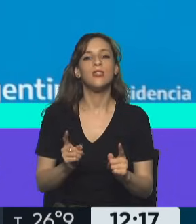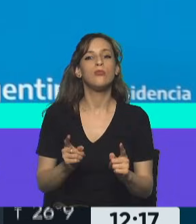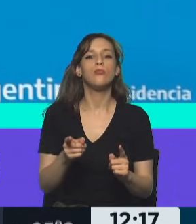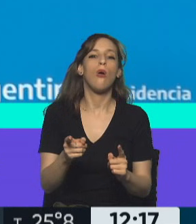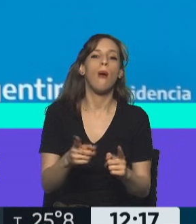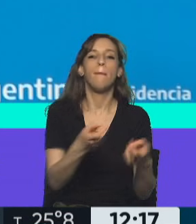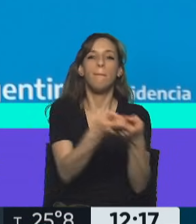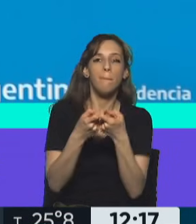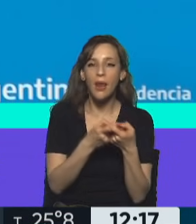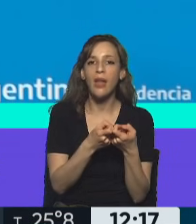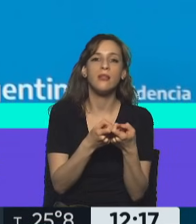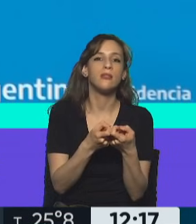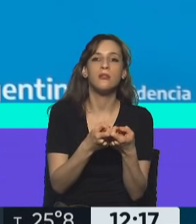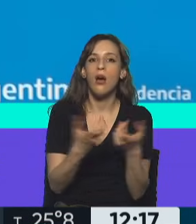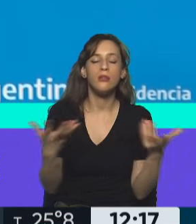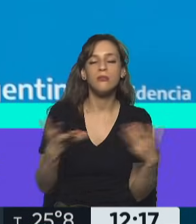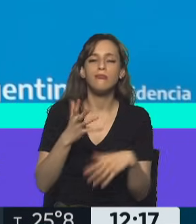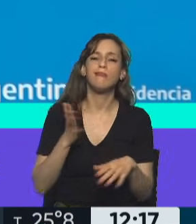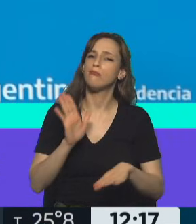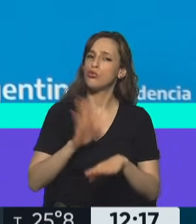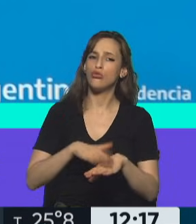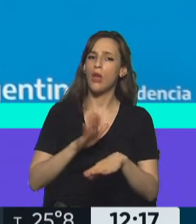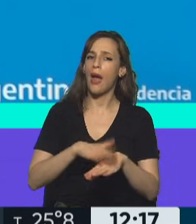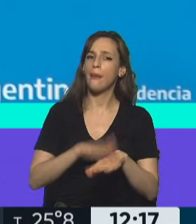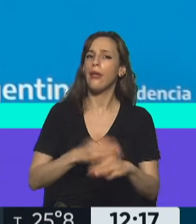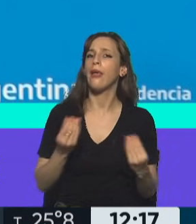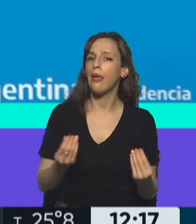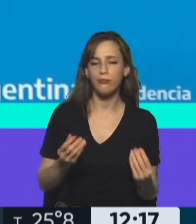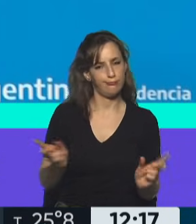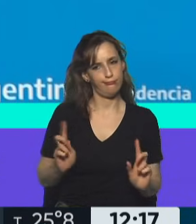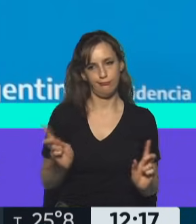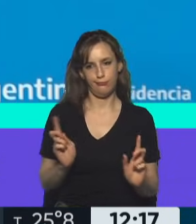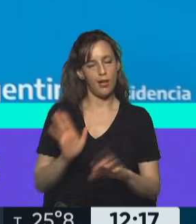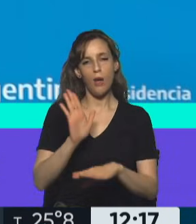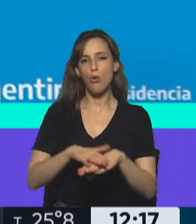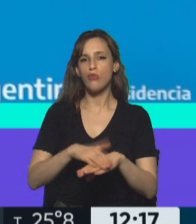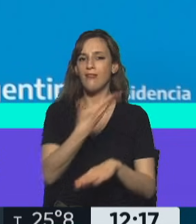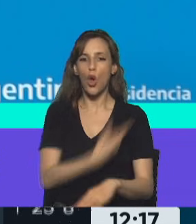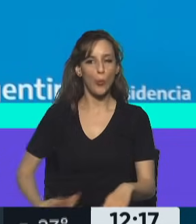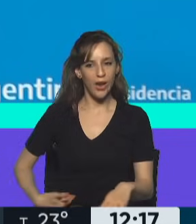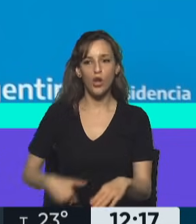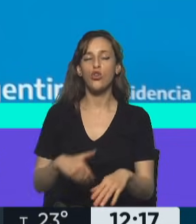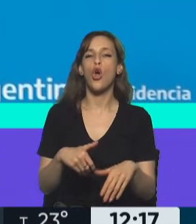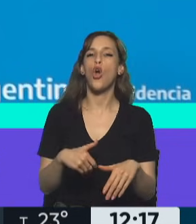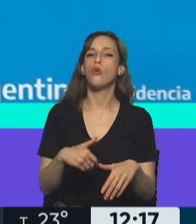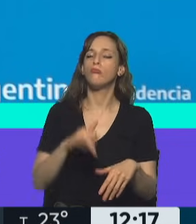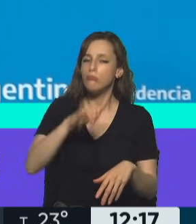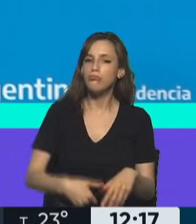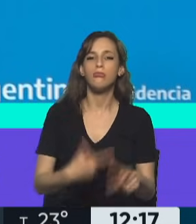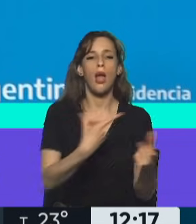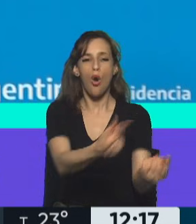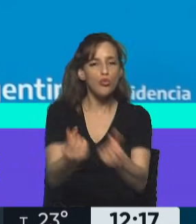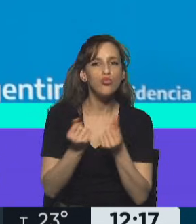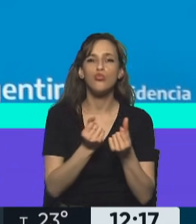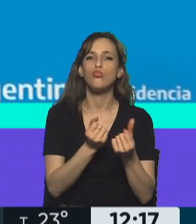en haber hecho lo que hicieron, la responsabilidad del gobierno es cuidar a las familias, garantizar el consumo y controlar los precios, y eso es lo que